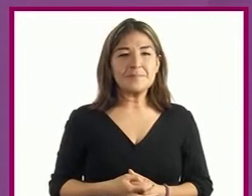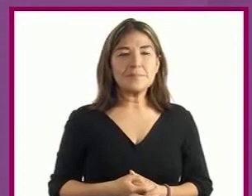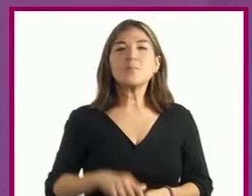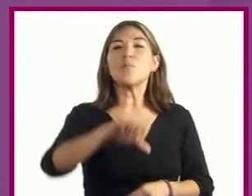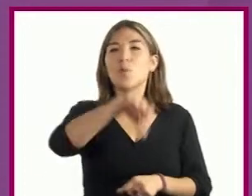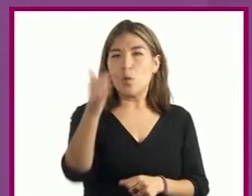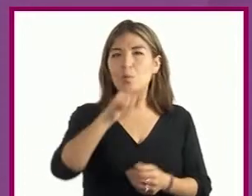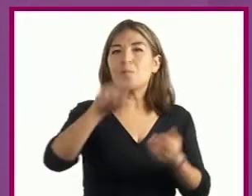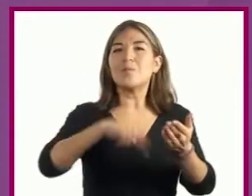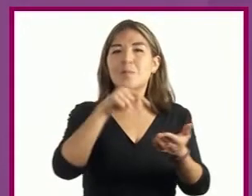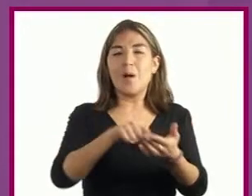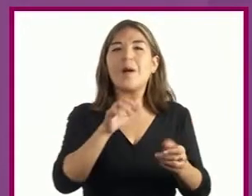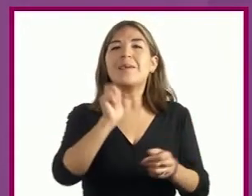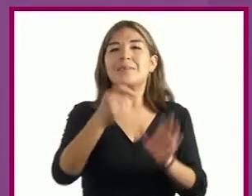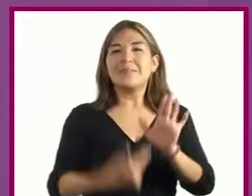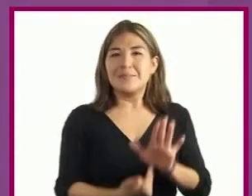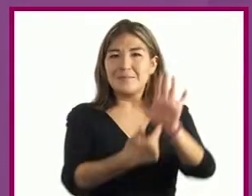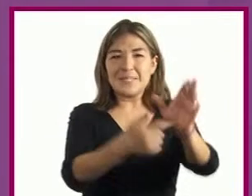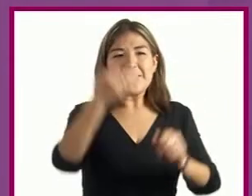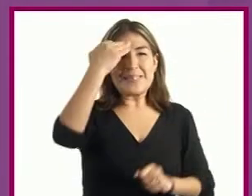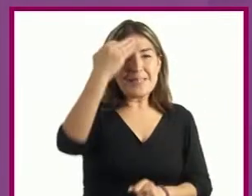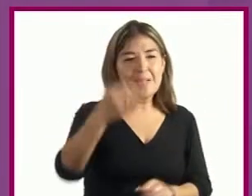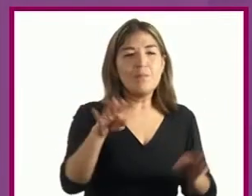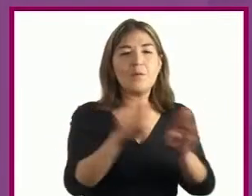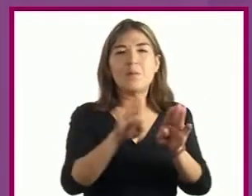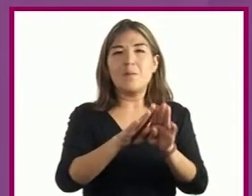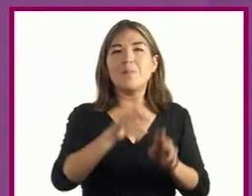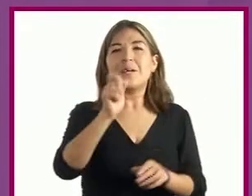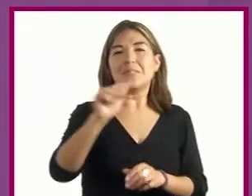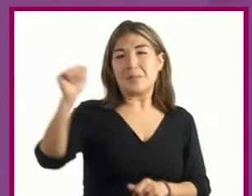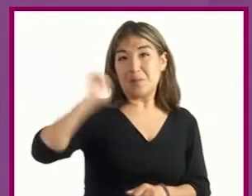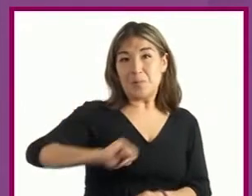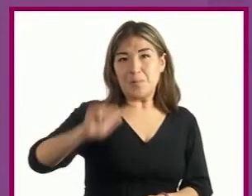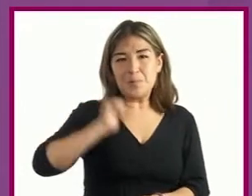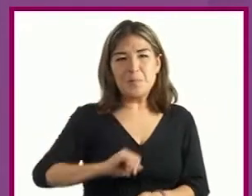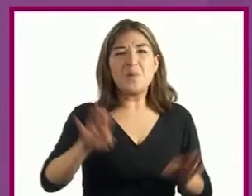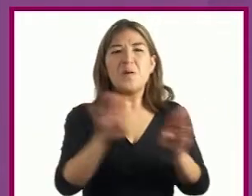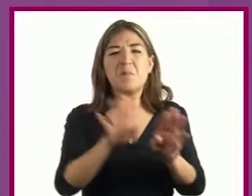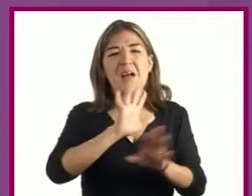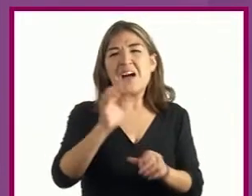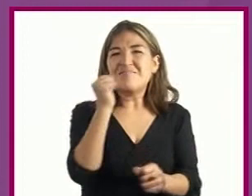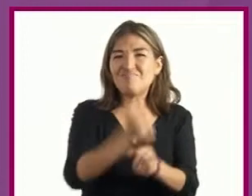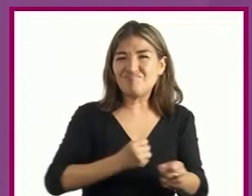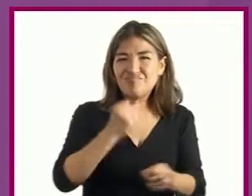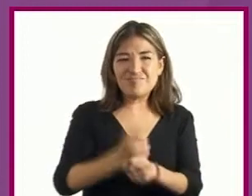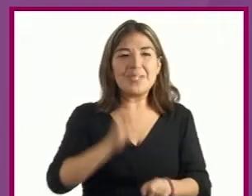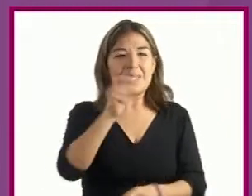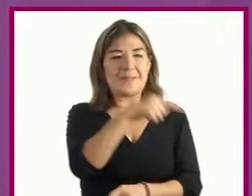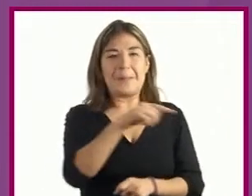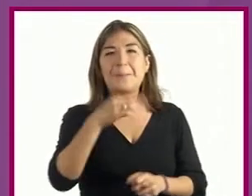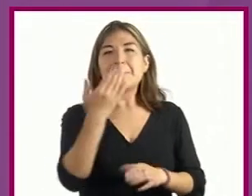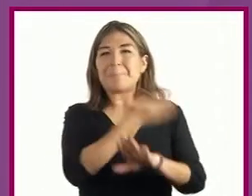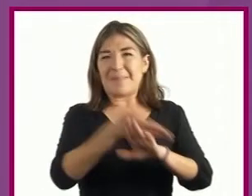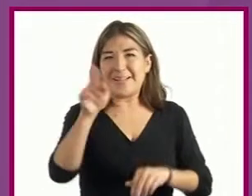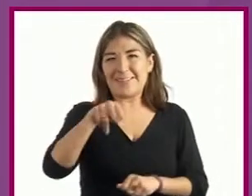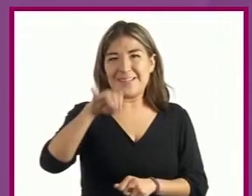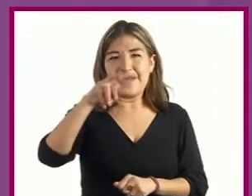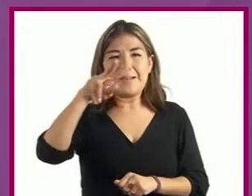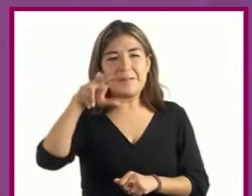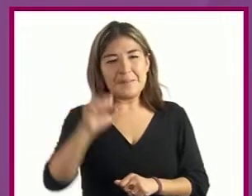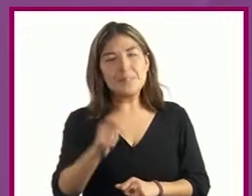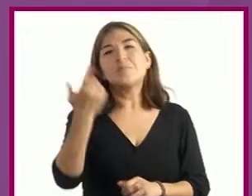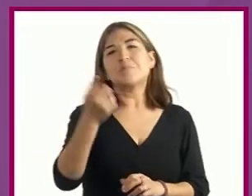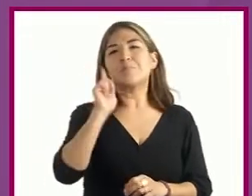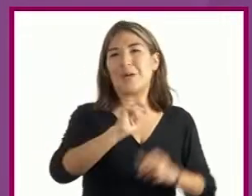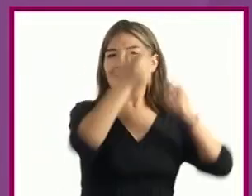Otros espacios reflejan una época o un contexto antiguo y desgastado, como en Blancanieves o